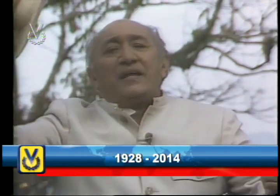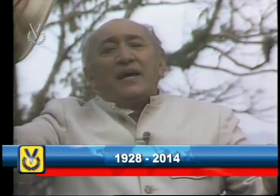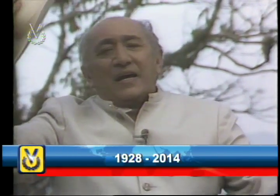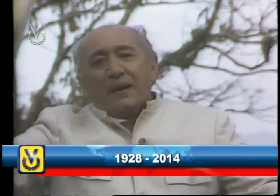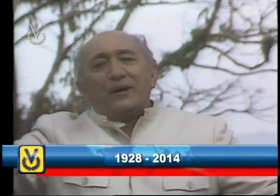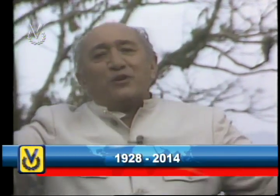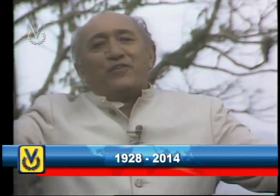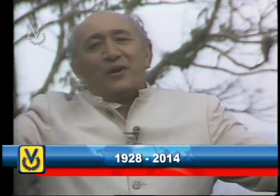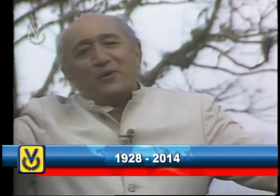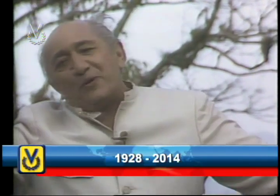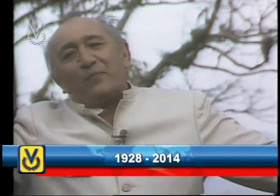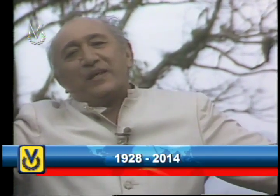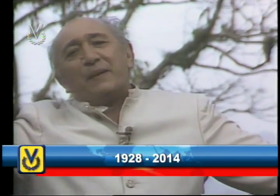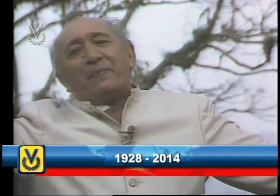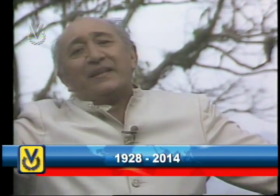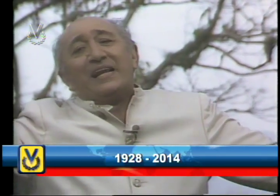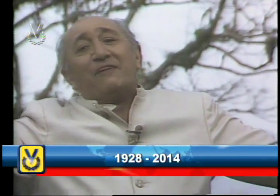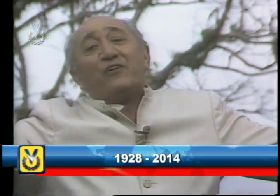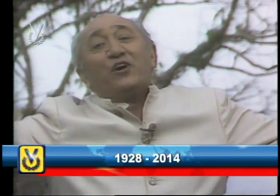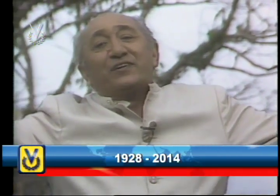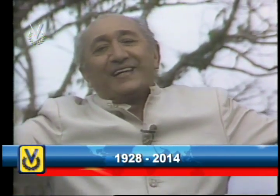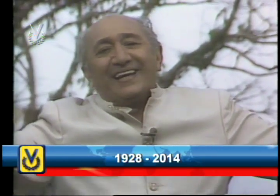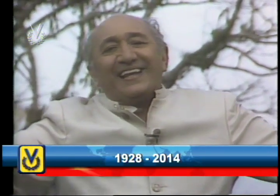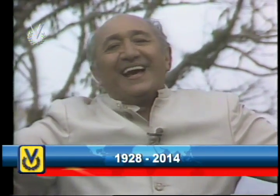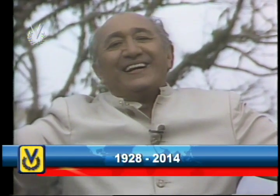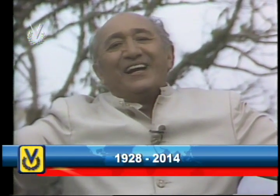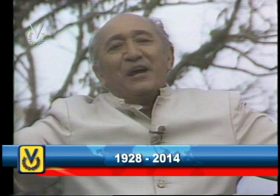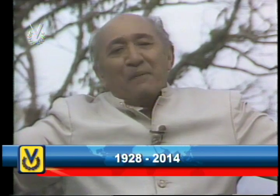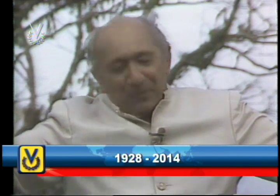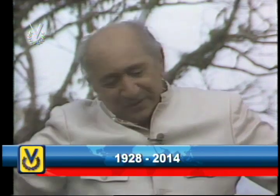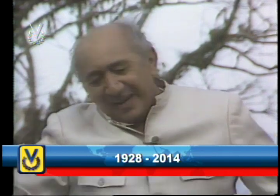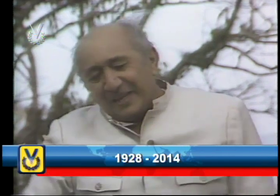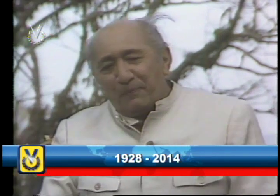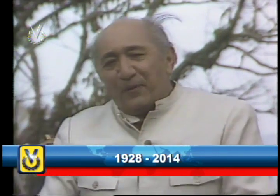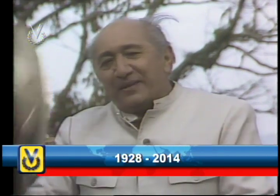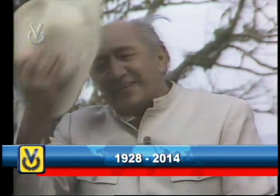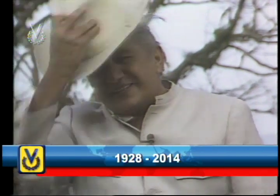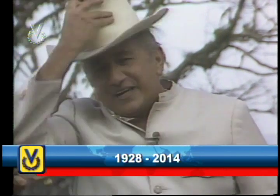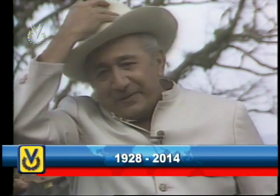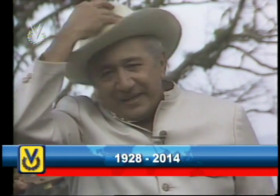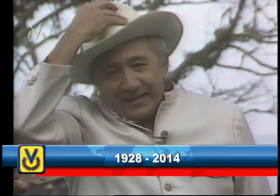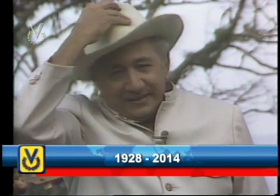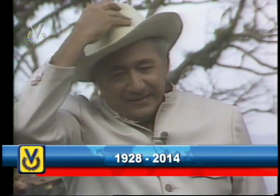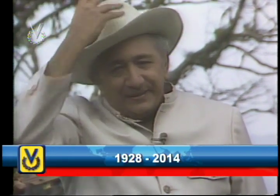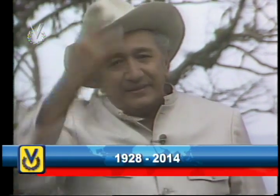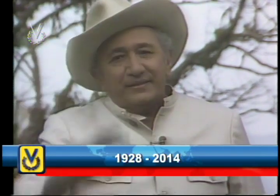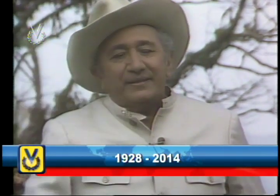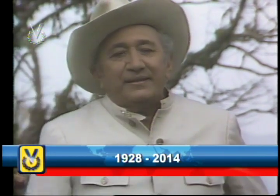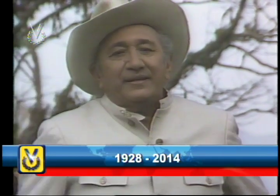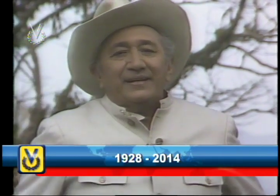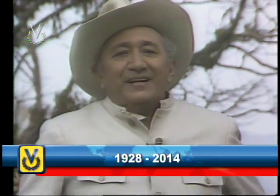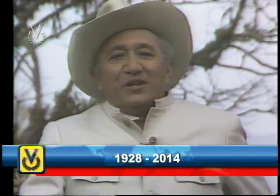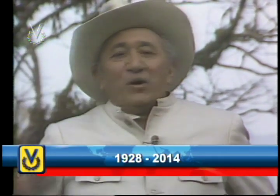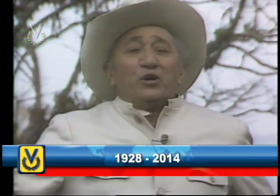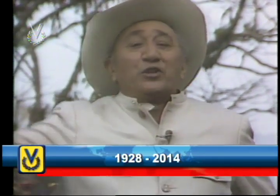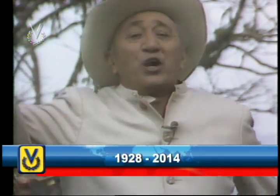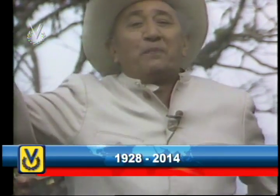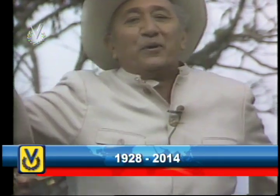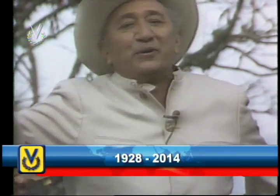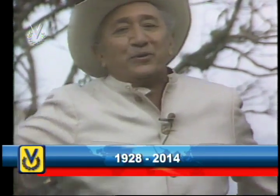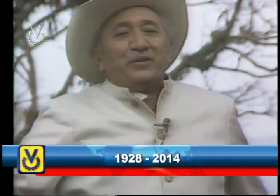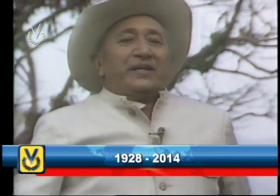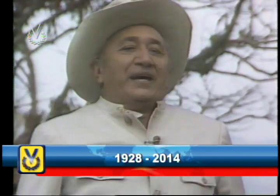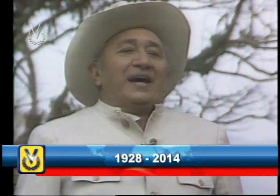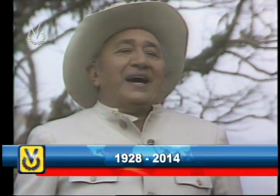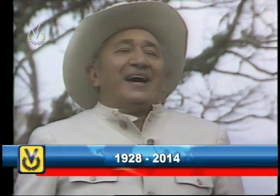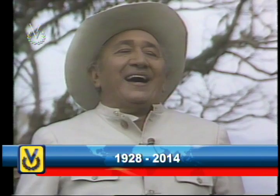la edad, caballo viejo no puede perder la flor que le dan, porque después de esta vida no hay otra